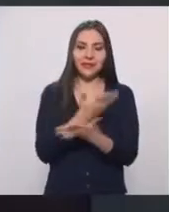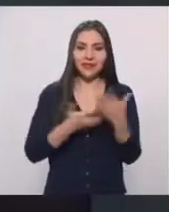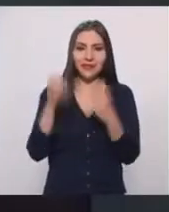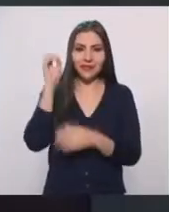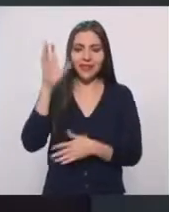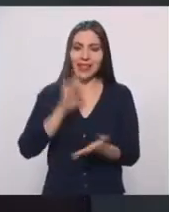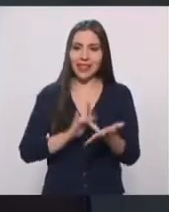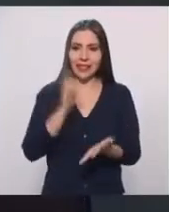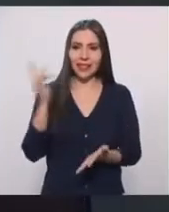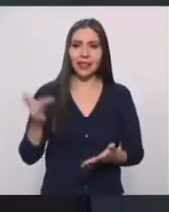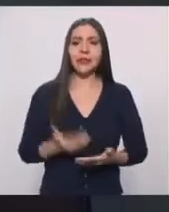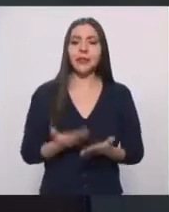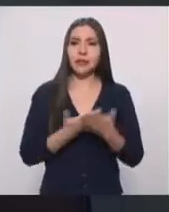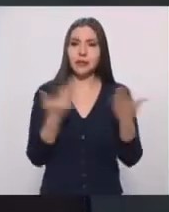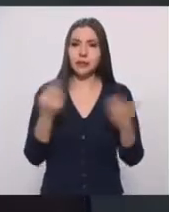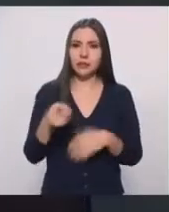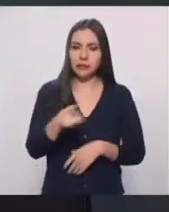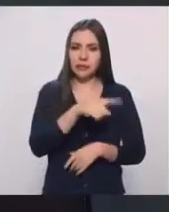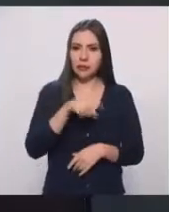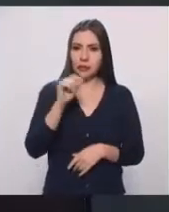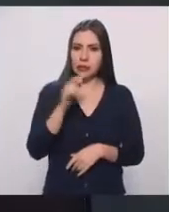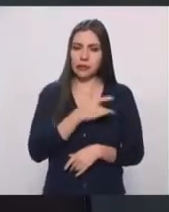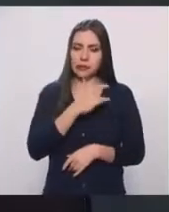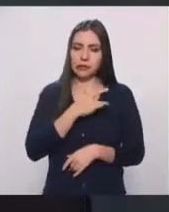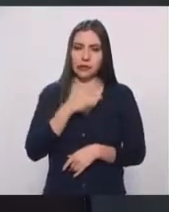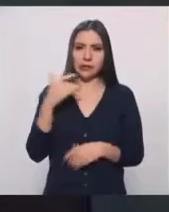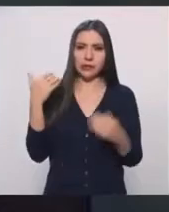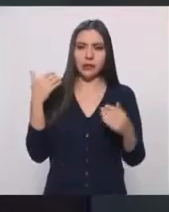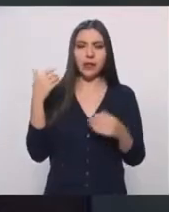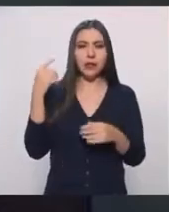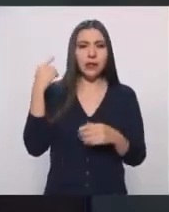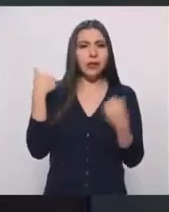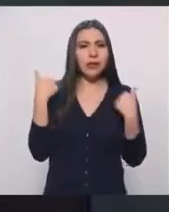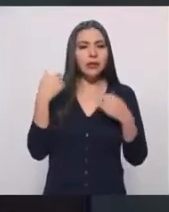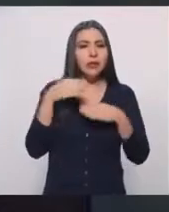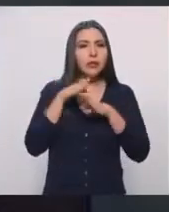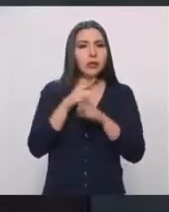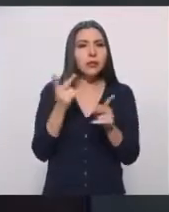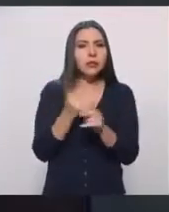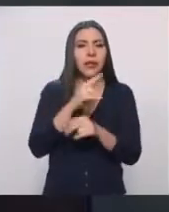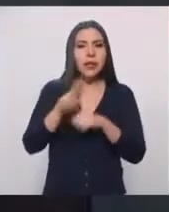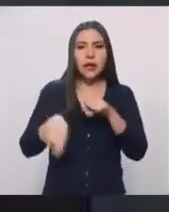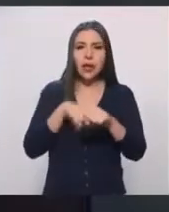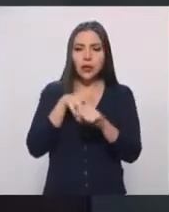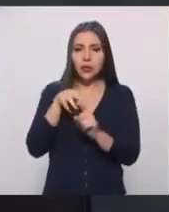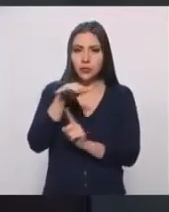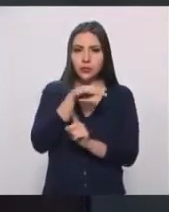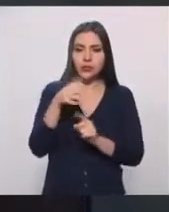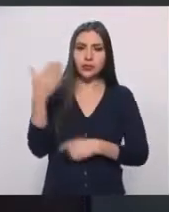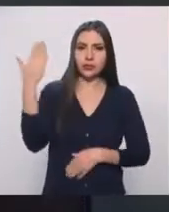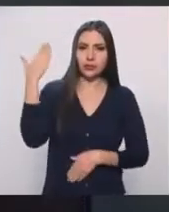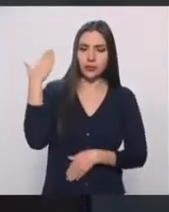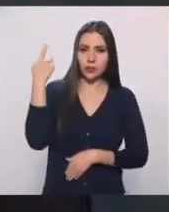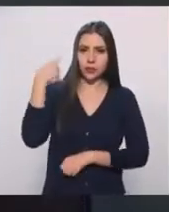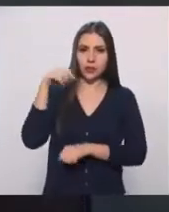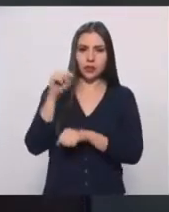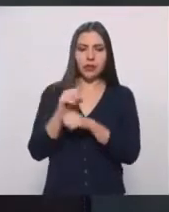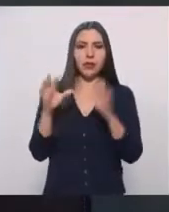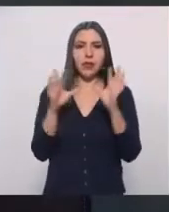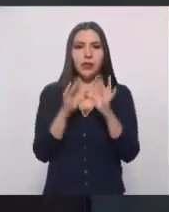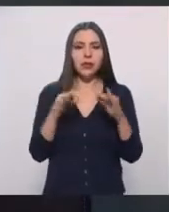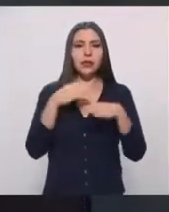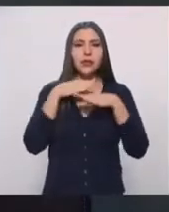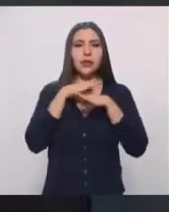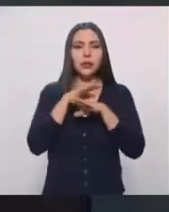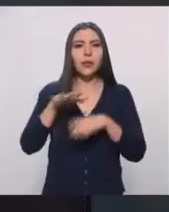un poquito de conciencia ambiental. Como recordarán, el lunes pasado hablamos de los viveros de Coyoacán, su historia, su valor ambiental y también sus